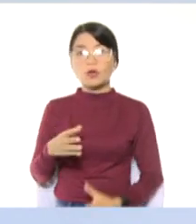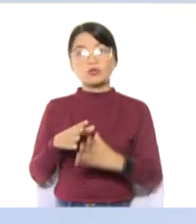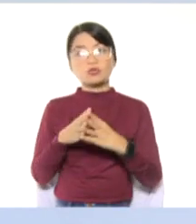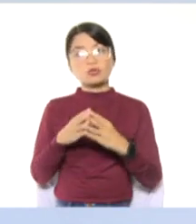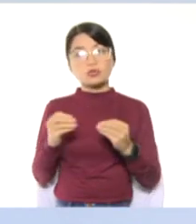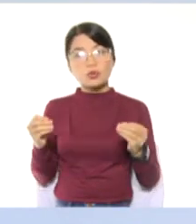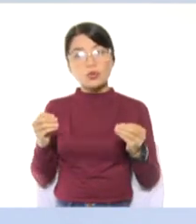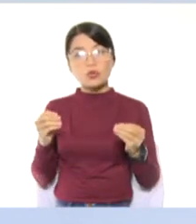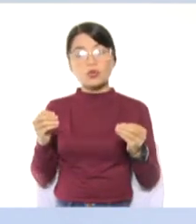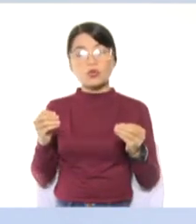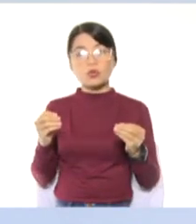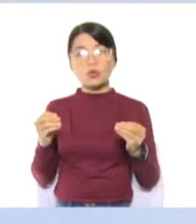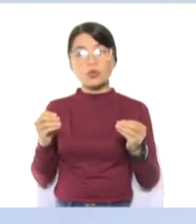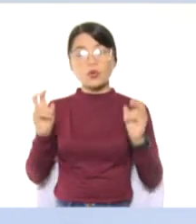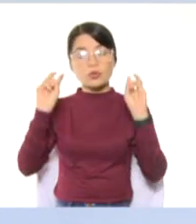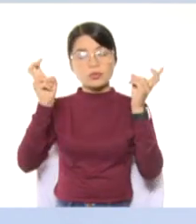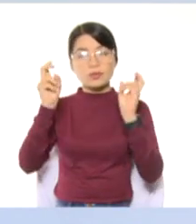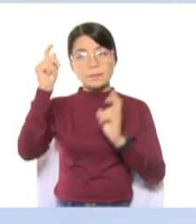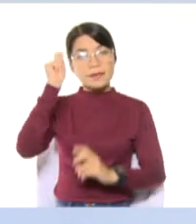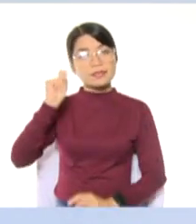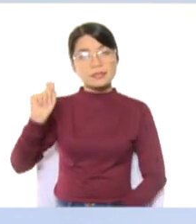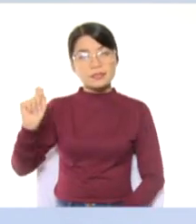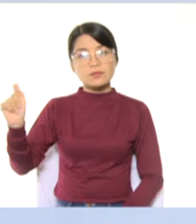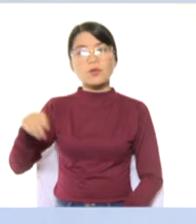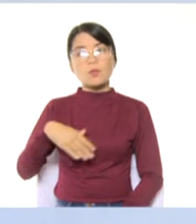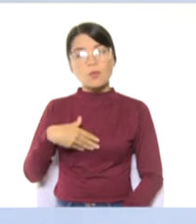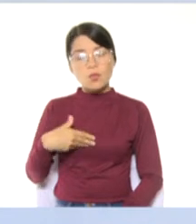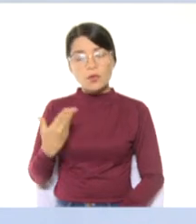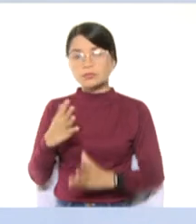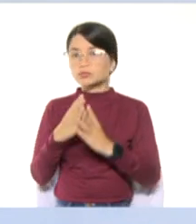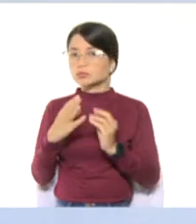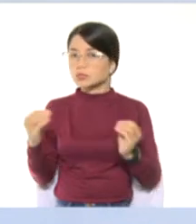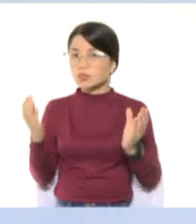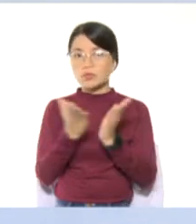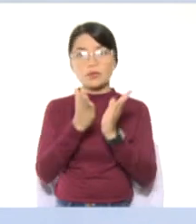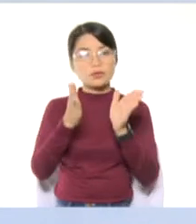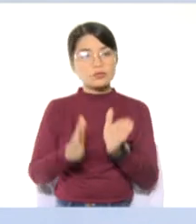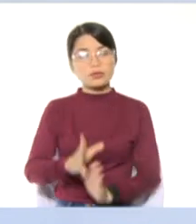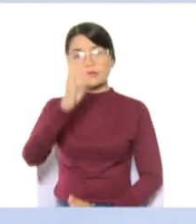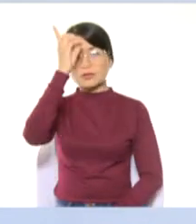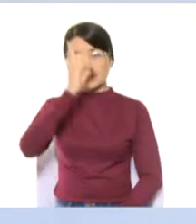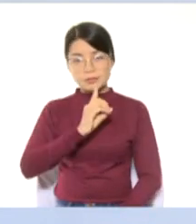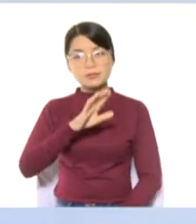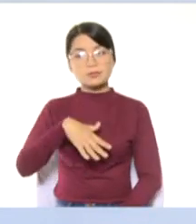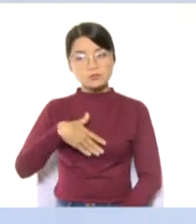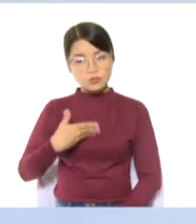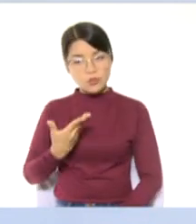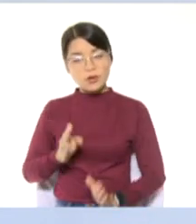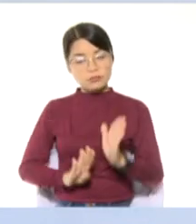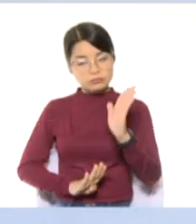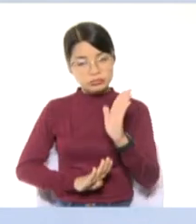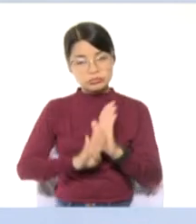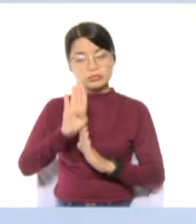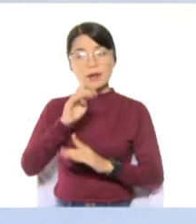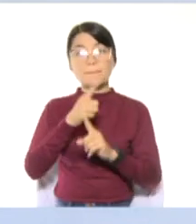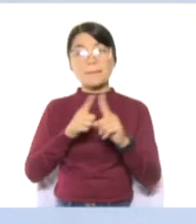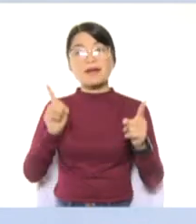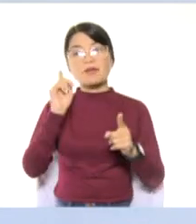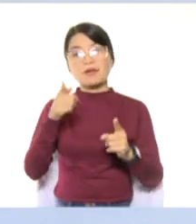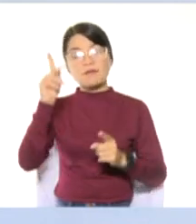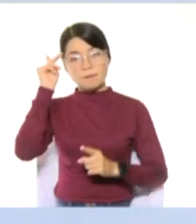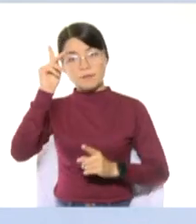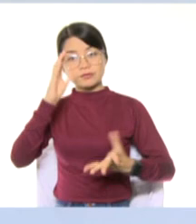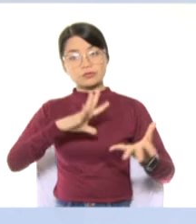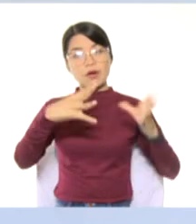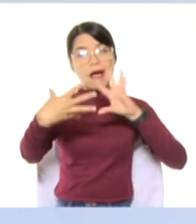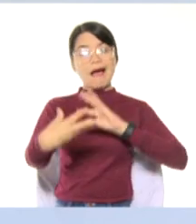formación pueden ser llevados a cabo por todos los estudiantes con necesidades educativas especiales, siempre que utilicemos esas adaptaciones